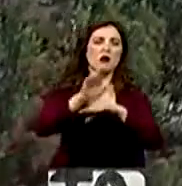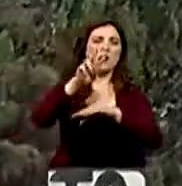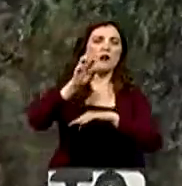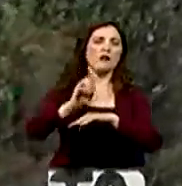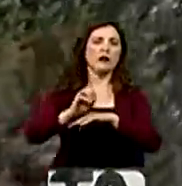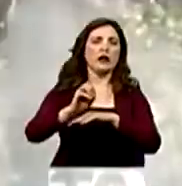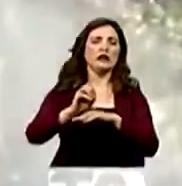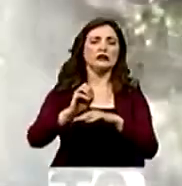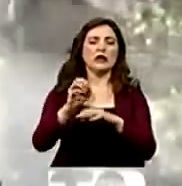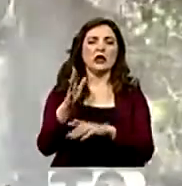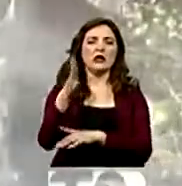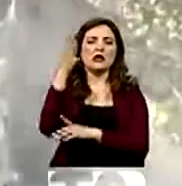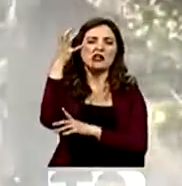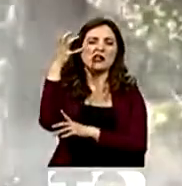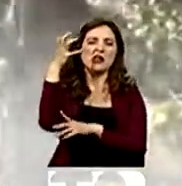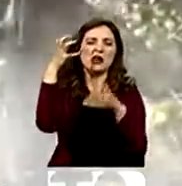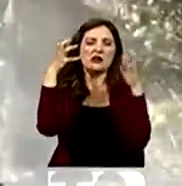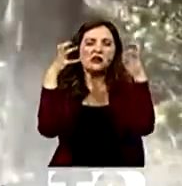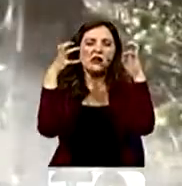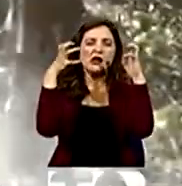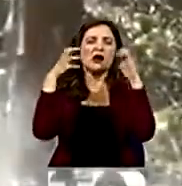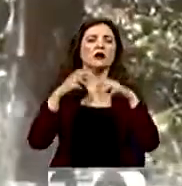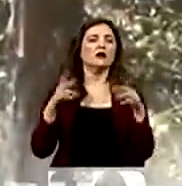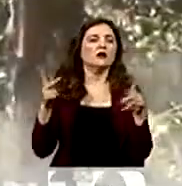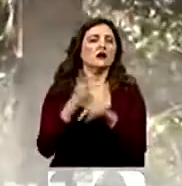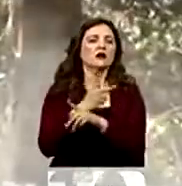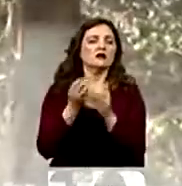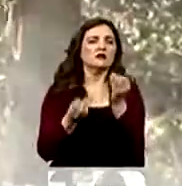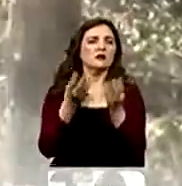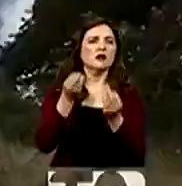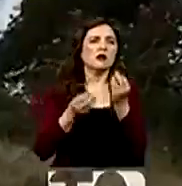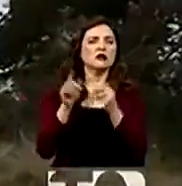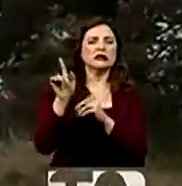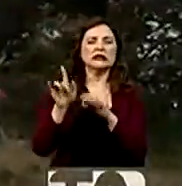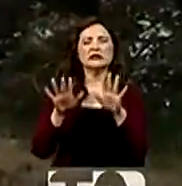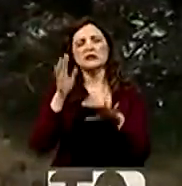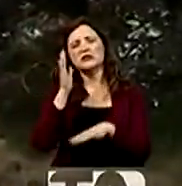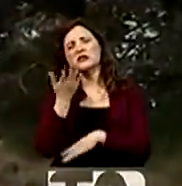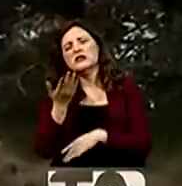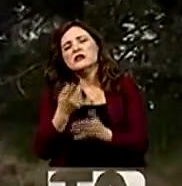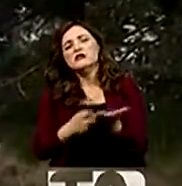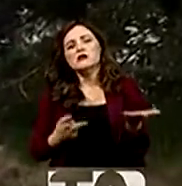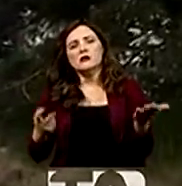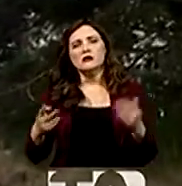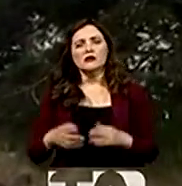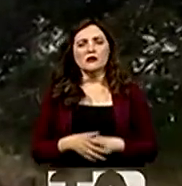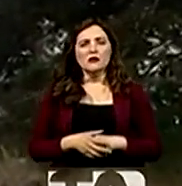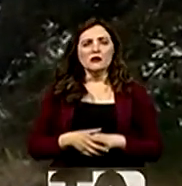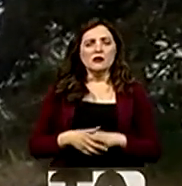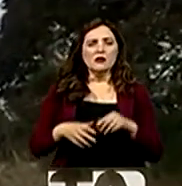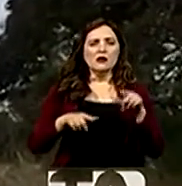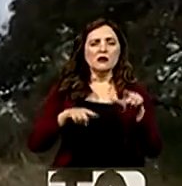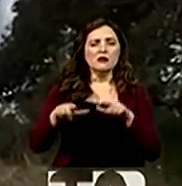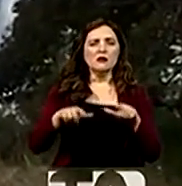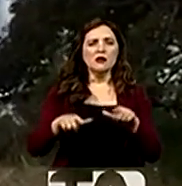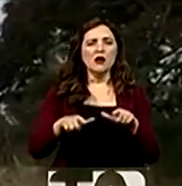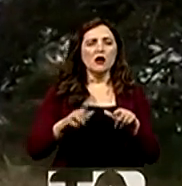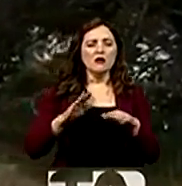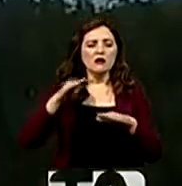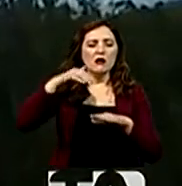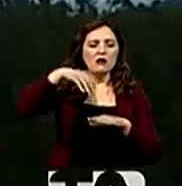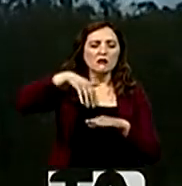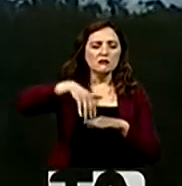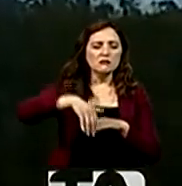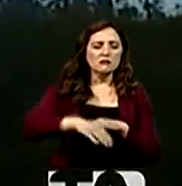en vegetales secos. En este momento estamos observando ahí, ¿qué se presume? Bueno, este es un sector que tiene quebradas muy